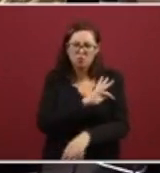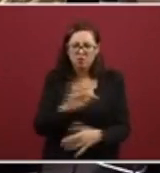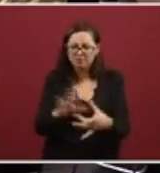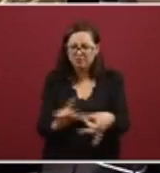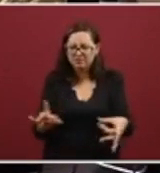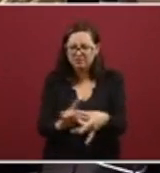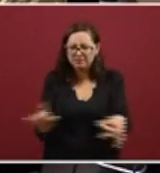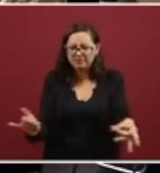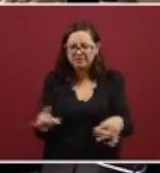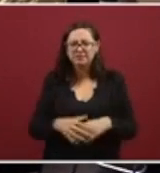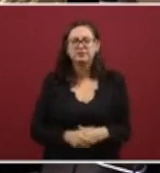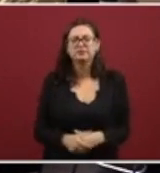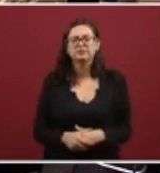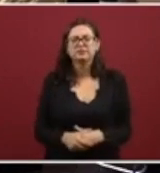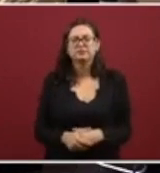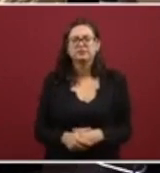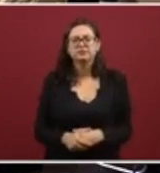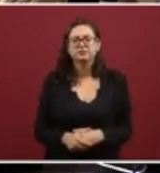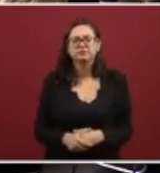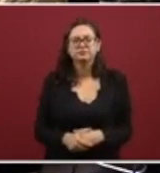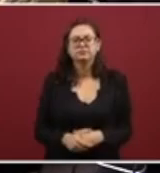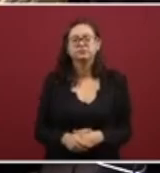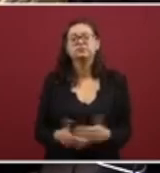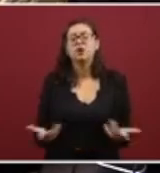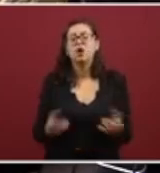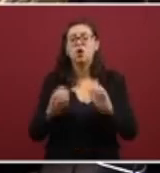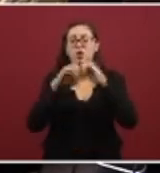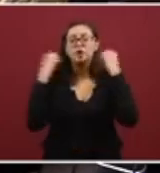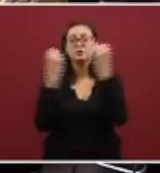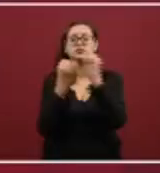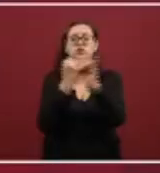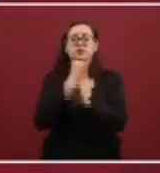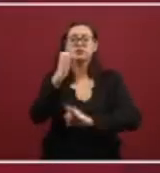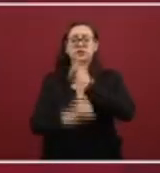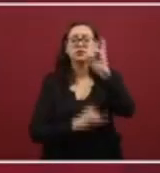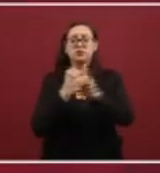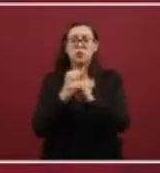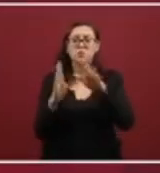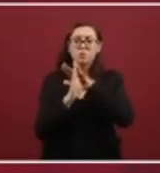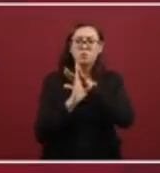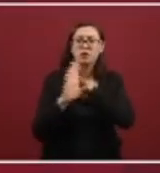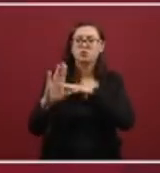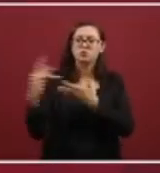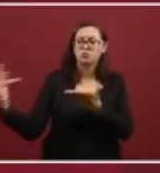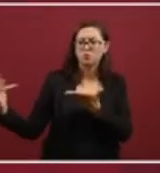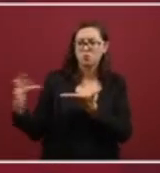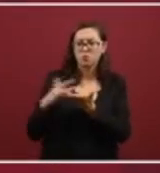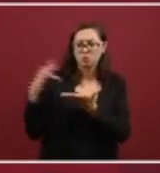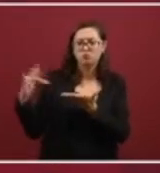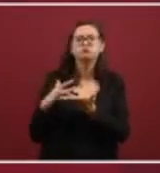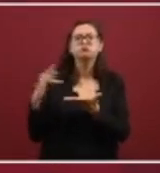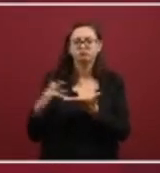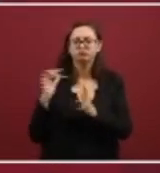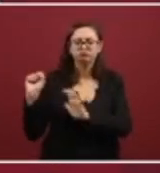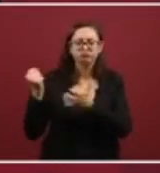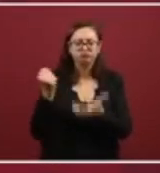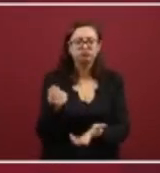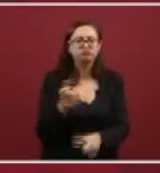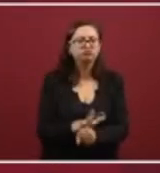Vamos a tener apoyo de la Organización Internacional de Migraciones y un apoyo considerable,